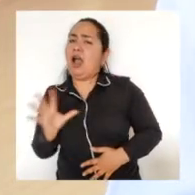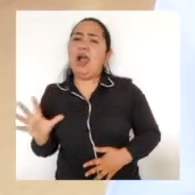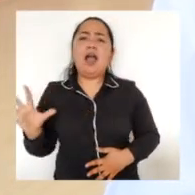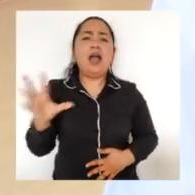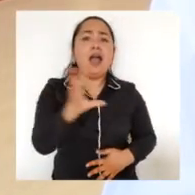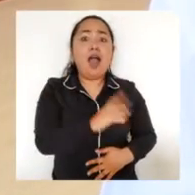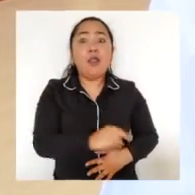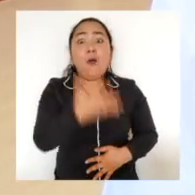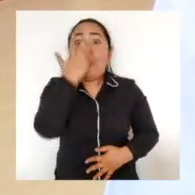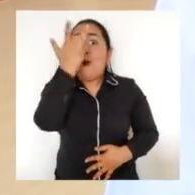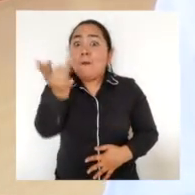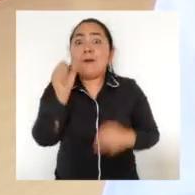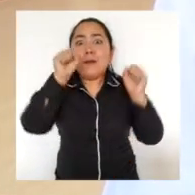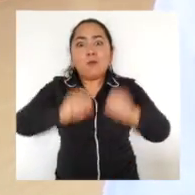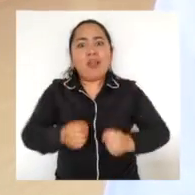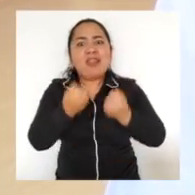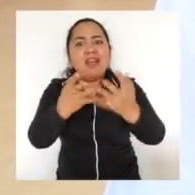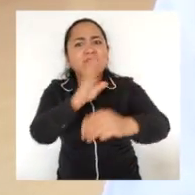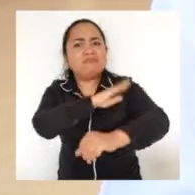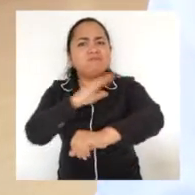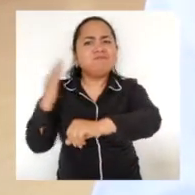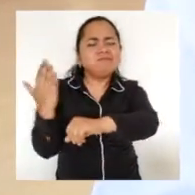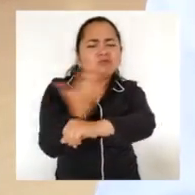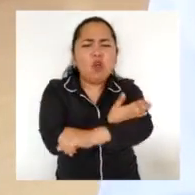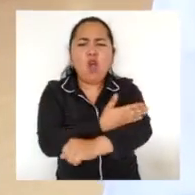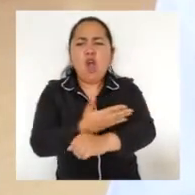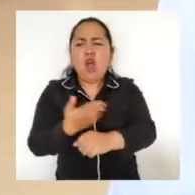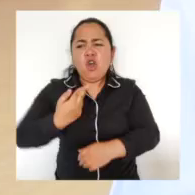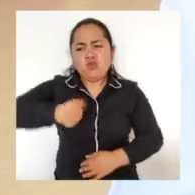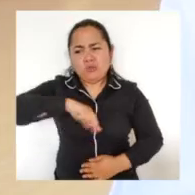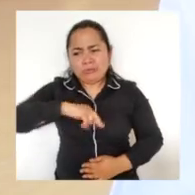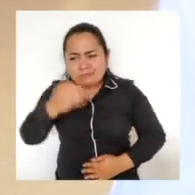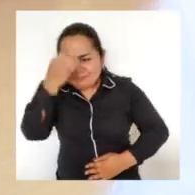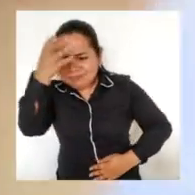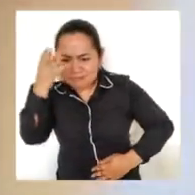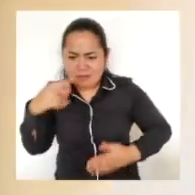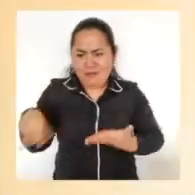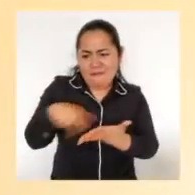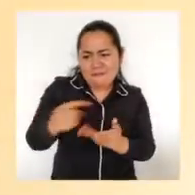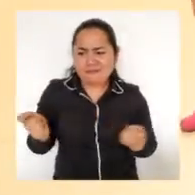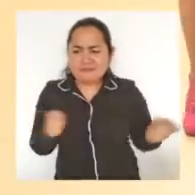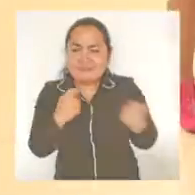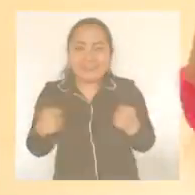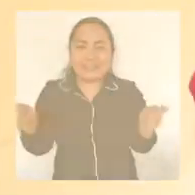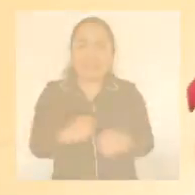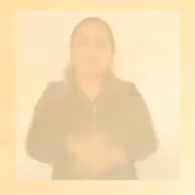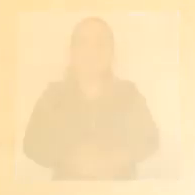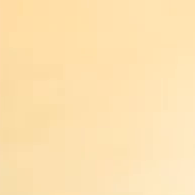porque va a permitir fortalecer nuestros conocimientos en la danza.